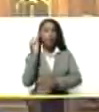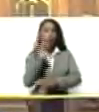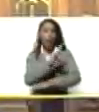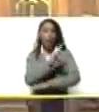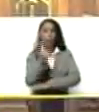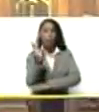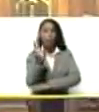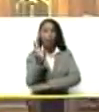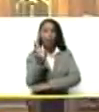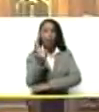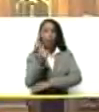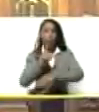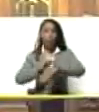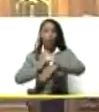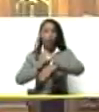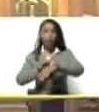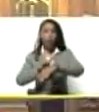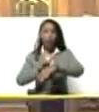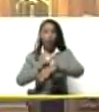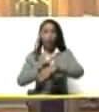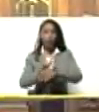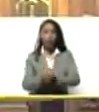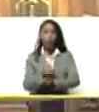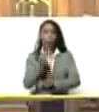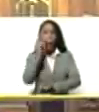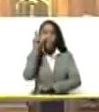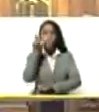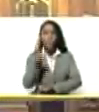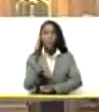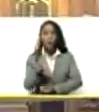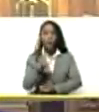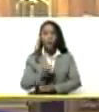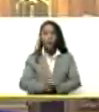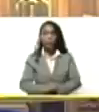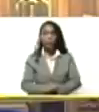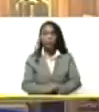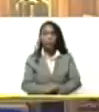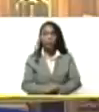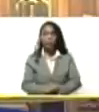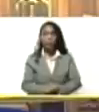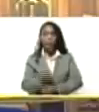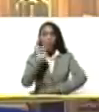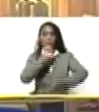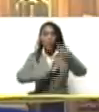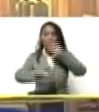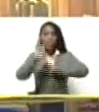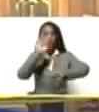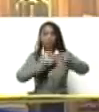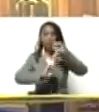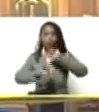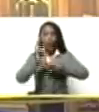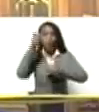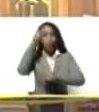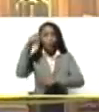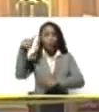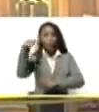y tuvo grandes y buenos resultados pero lo más importante de eso